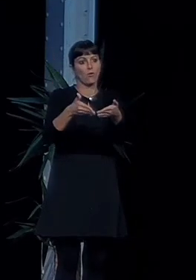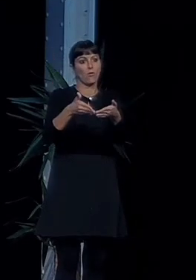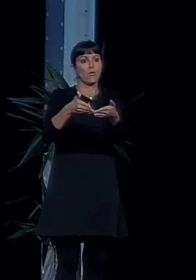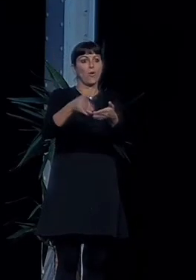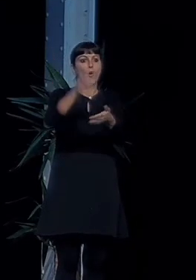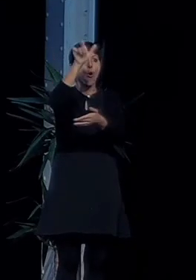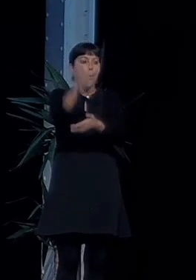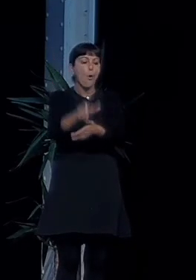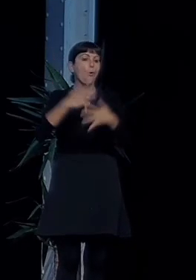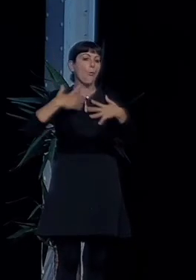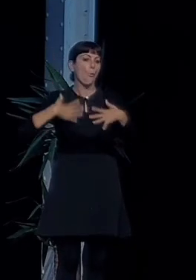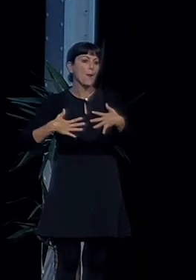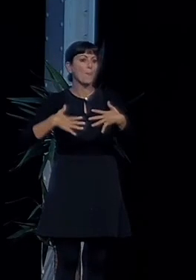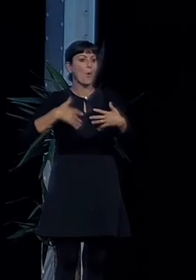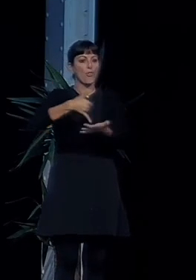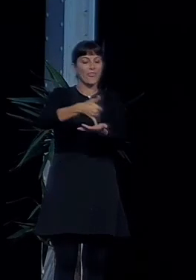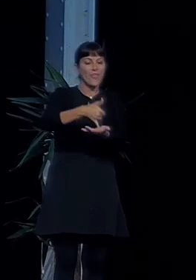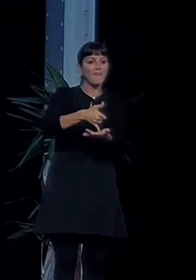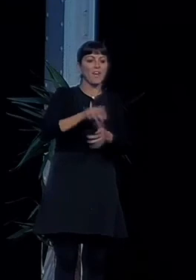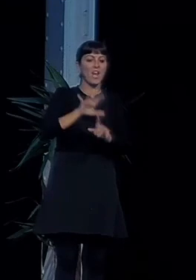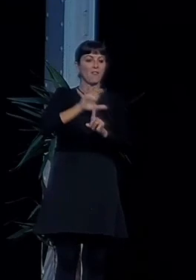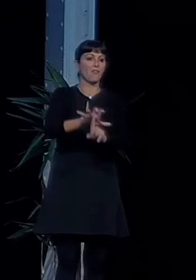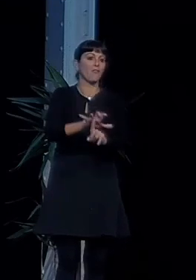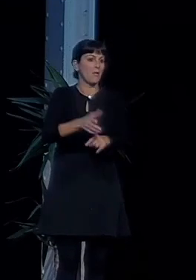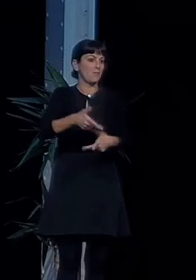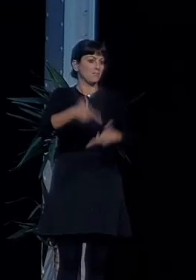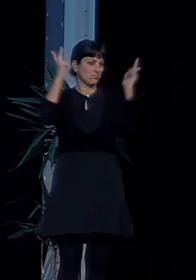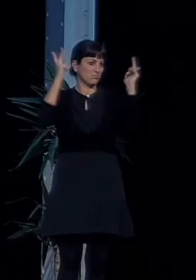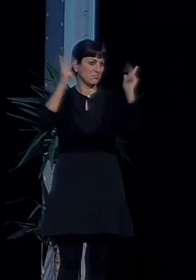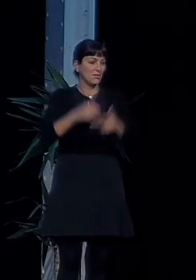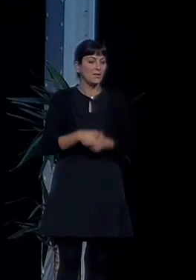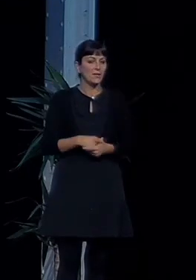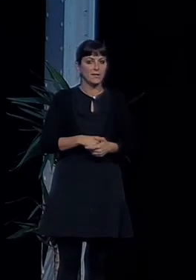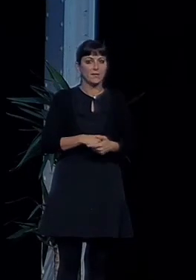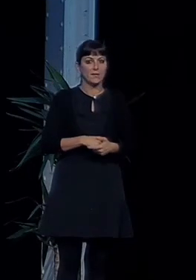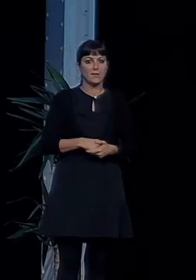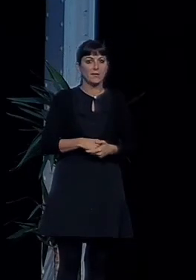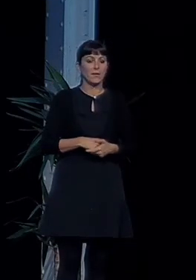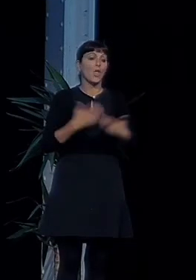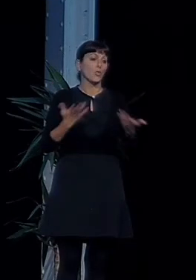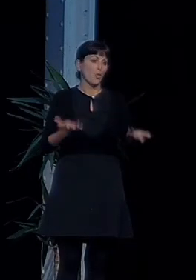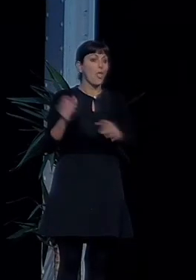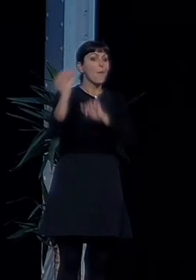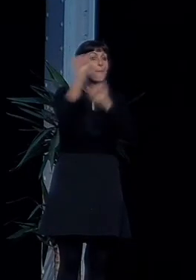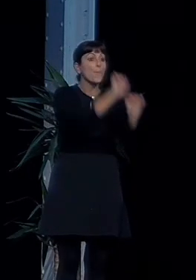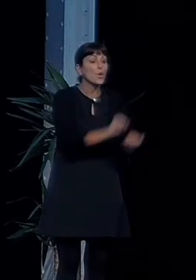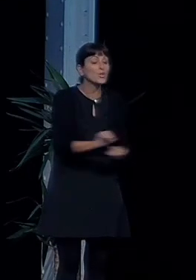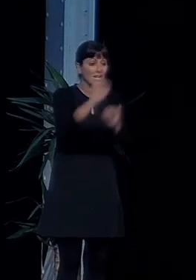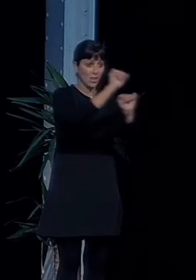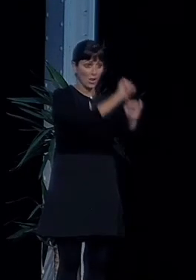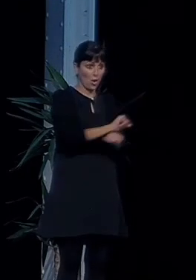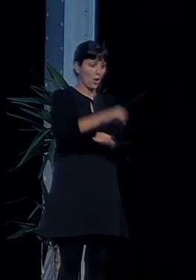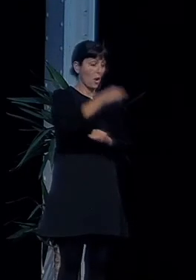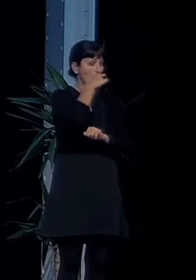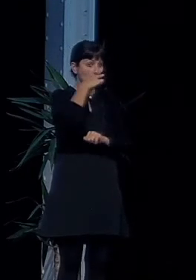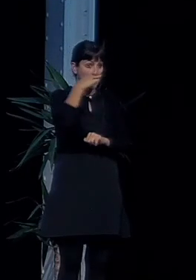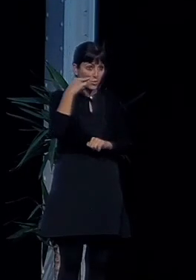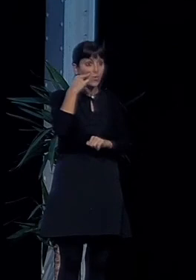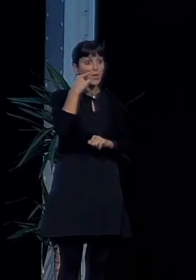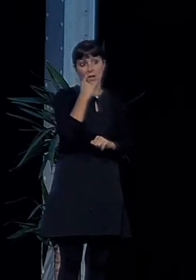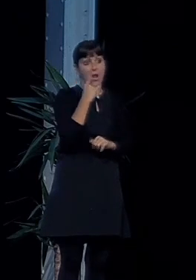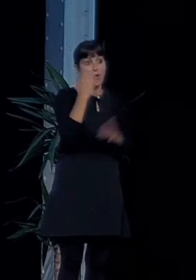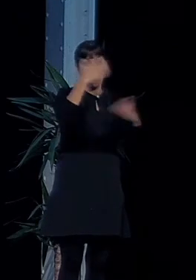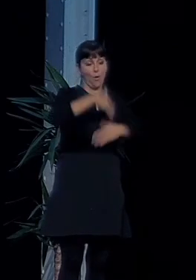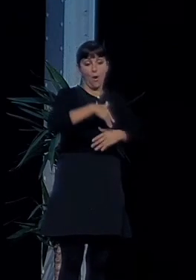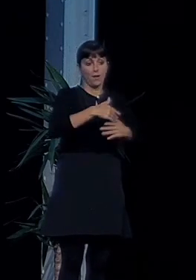que puede ser agredido en cualquier momento y que necesita de la protección masculina, y no estamos poniendo el foco sobre quiénes son los